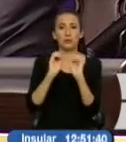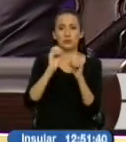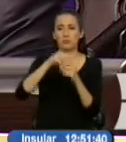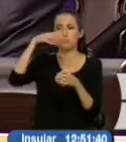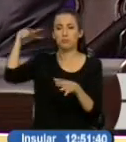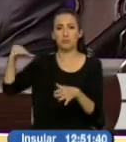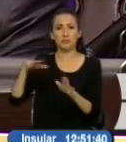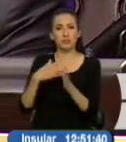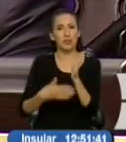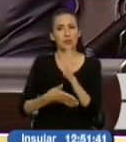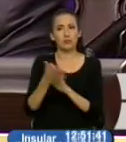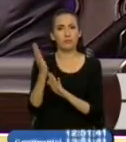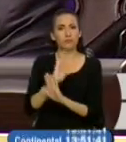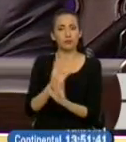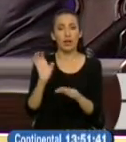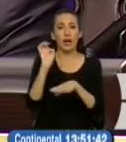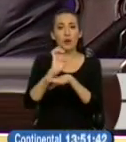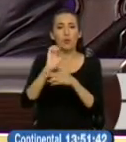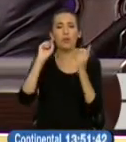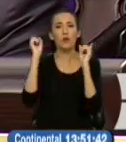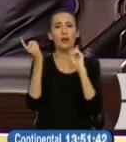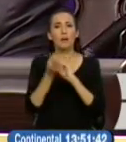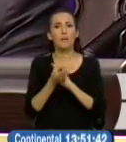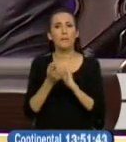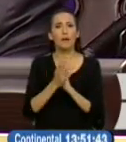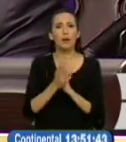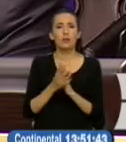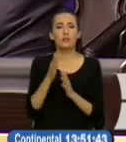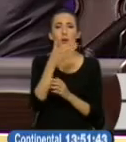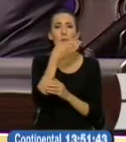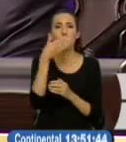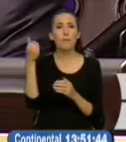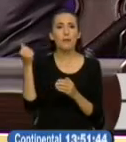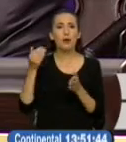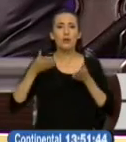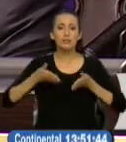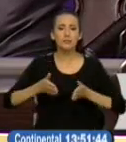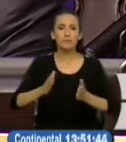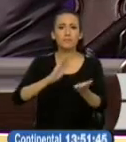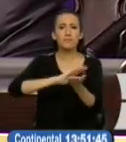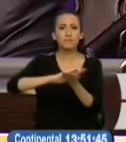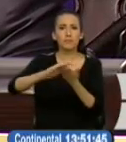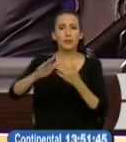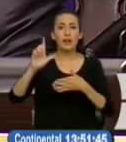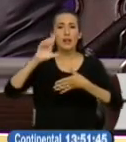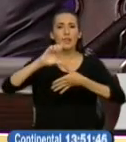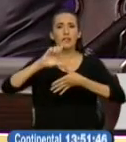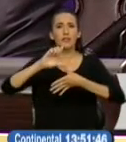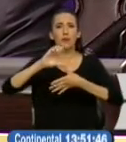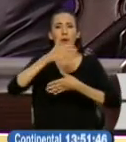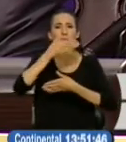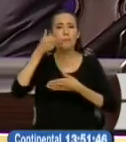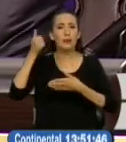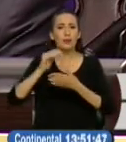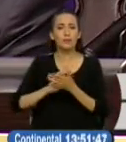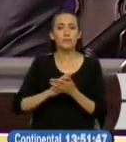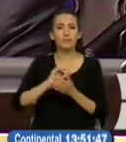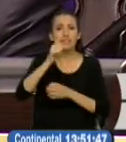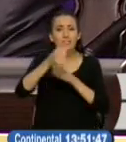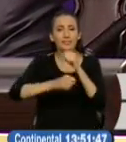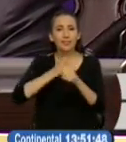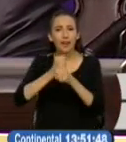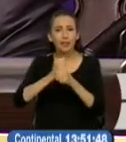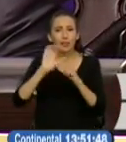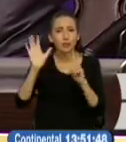se convirtió al Ecuador en el país con las mejores carreteras de Latinoamérica. Que en esta década